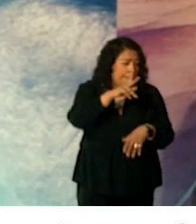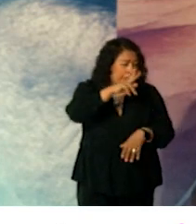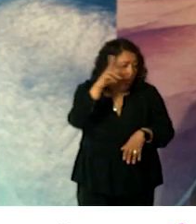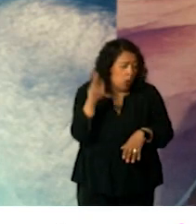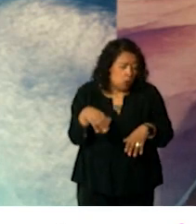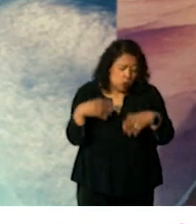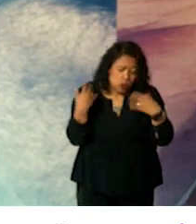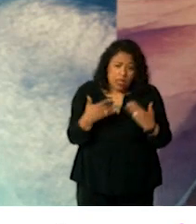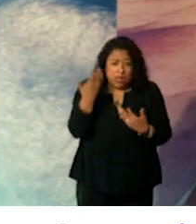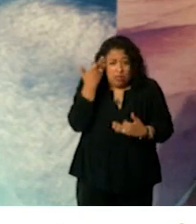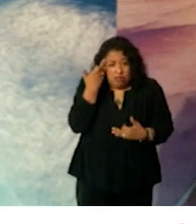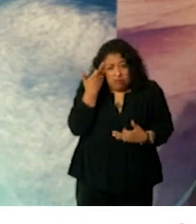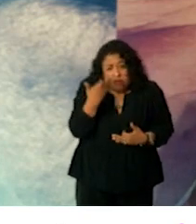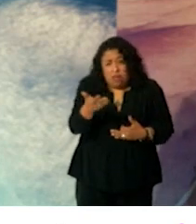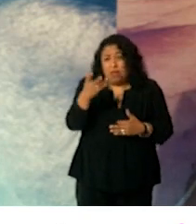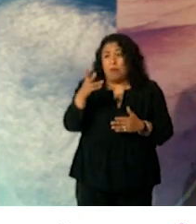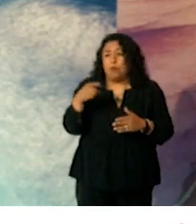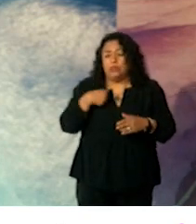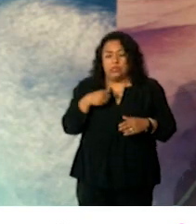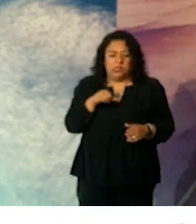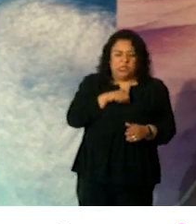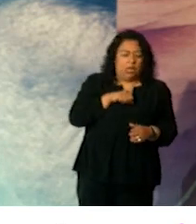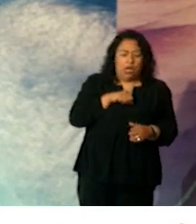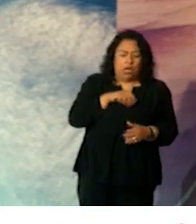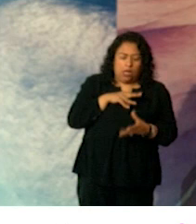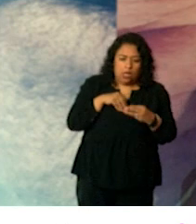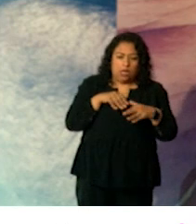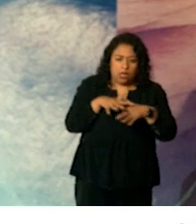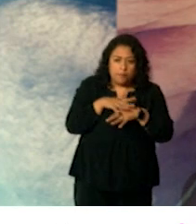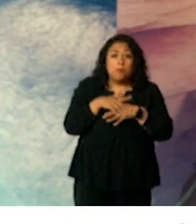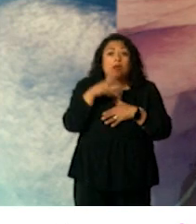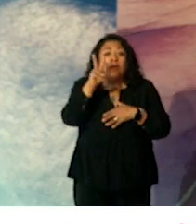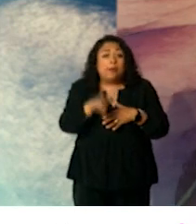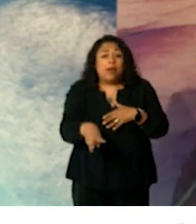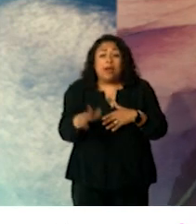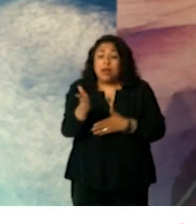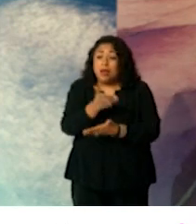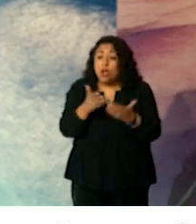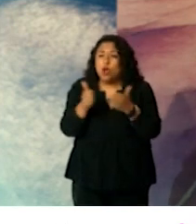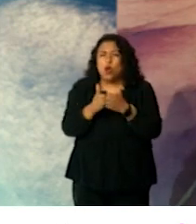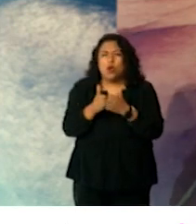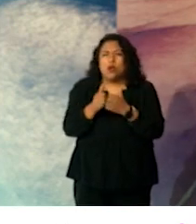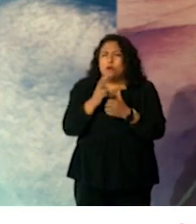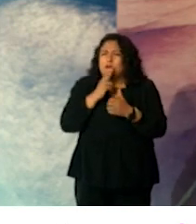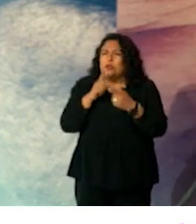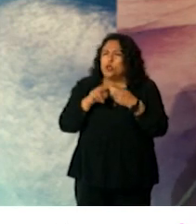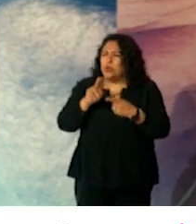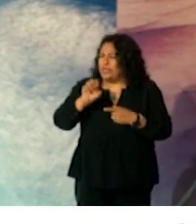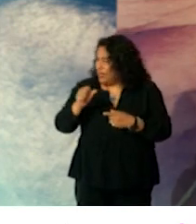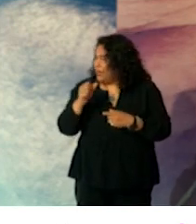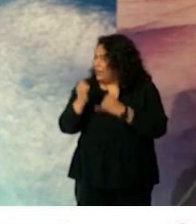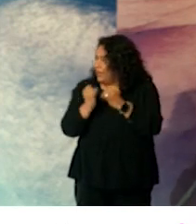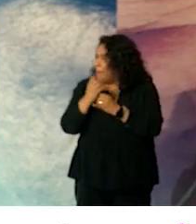toma tiempo y toma un chorro de repensar los egos y etcétera. Pero básicamente estamos colaborando con Conservación Internacional, financiados por USAID,